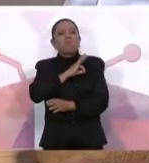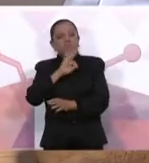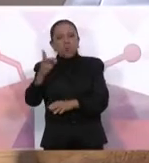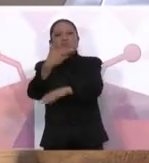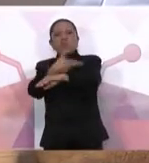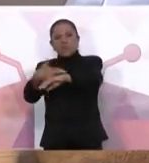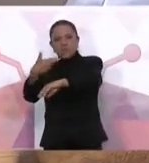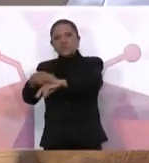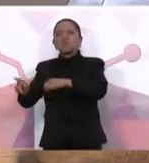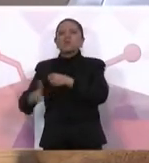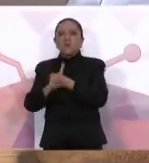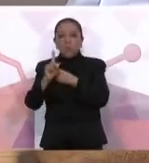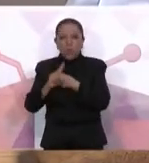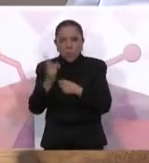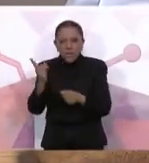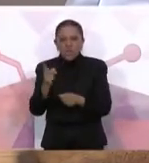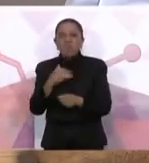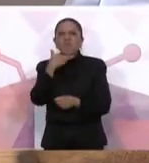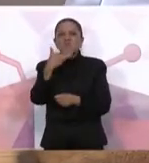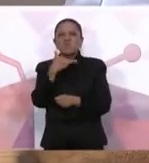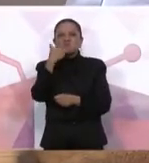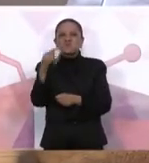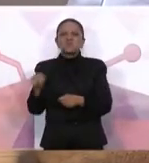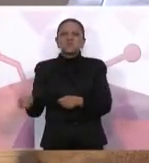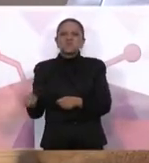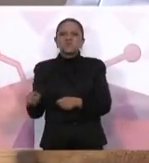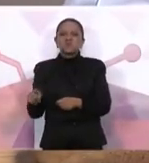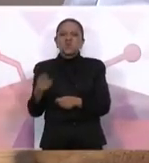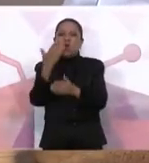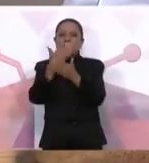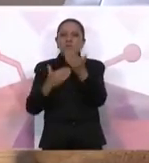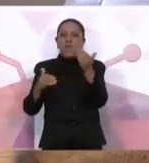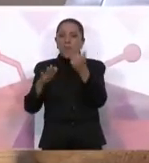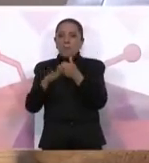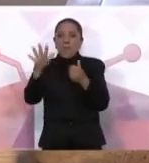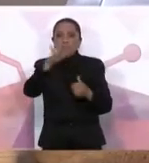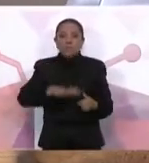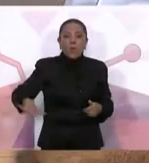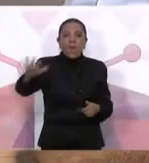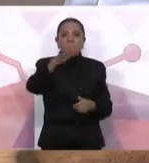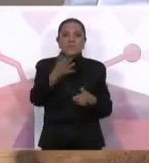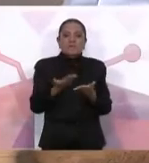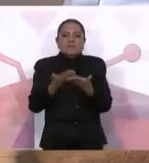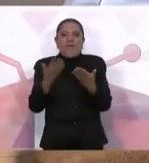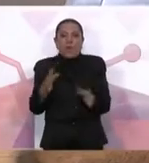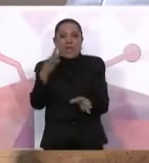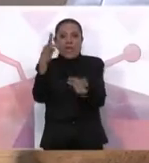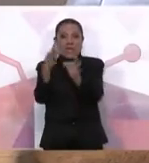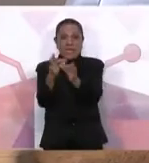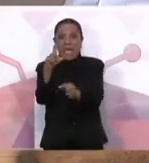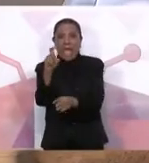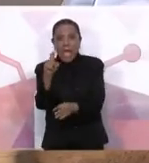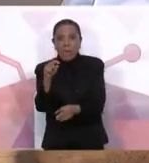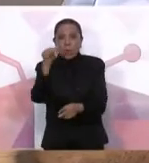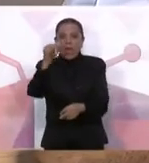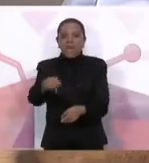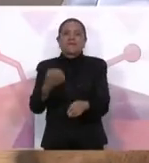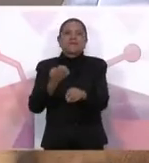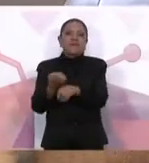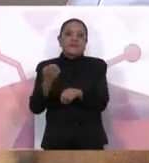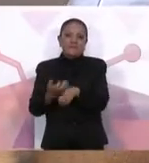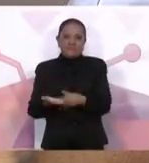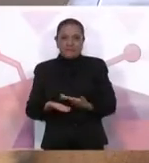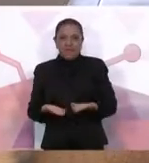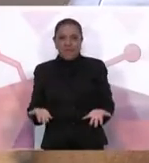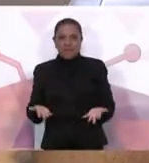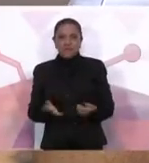de la contaminación del medio ambiente en este caso concreto de las aguas de nuestro estado he